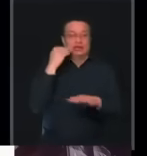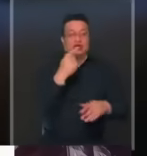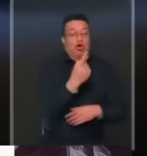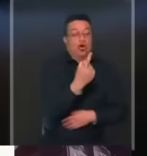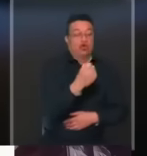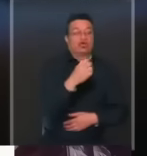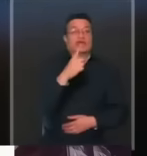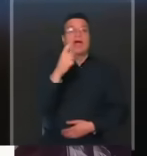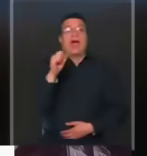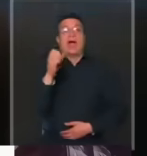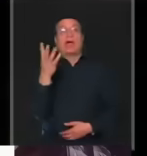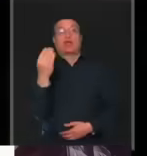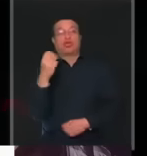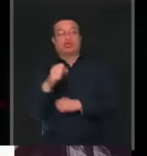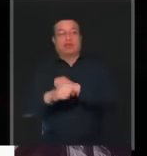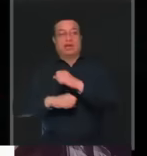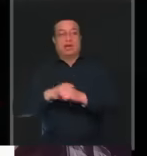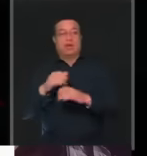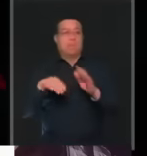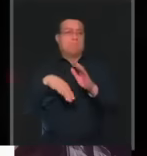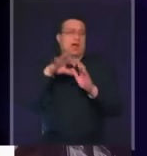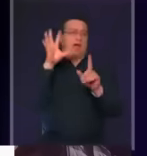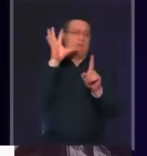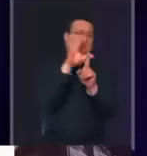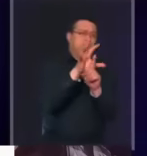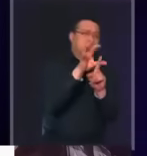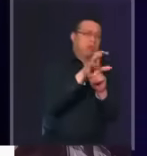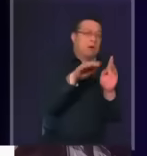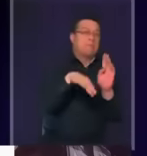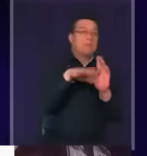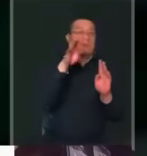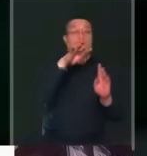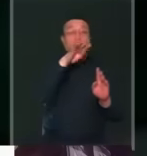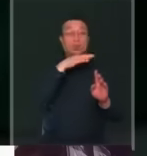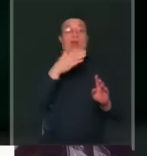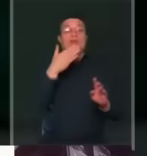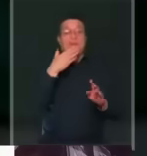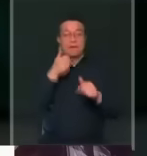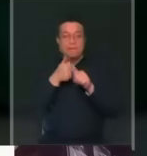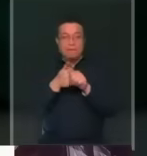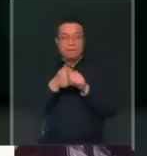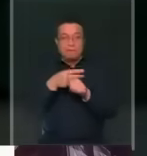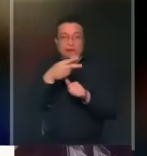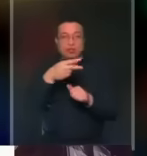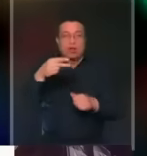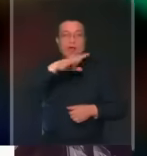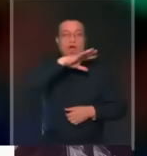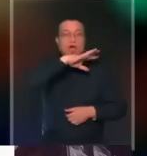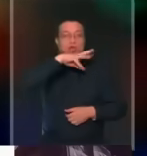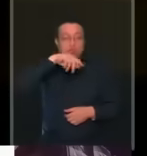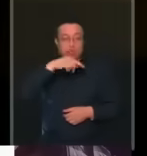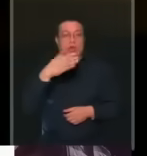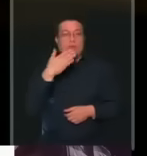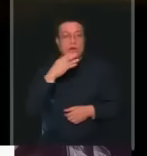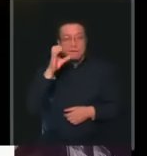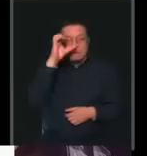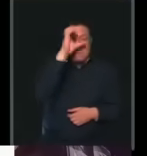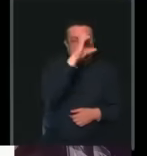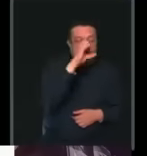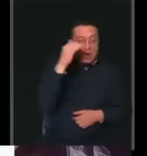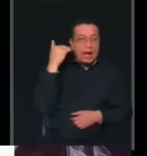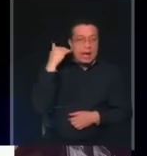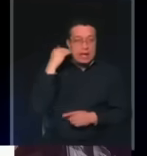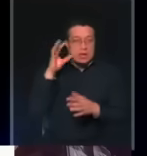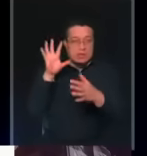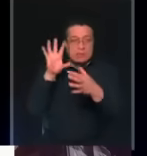y 14 años. Pero también son los más utilizados por acosadores sexuales adultos que están al acecho en internet. ¿Cuál